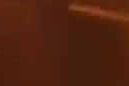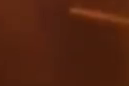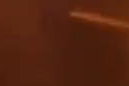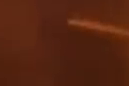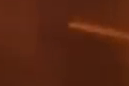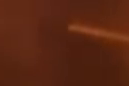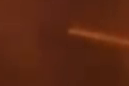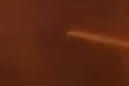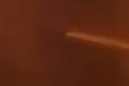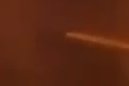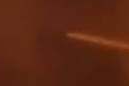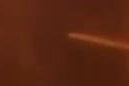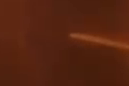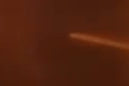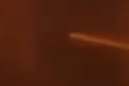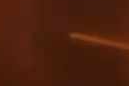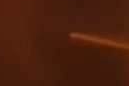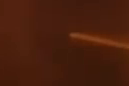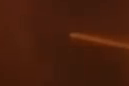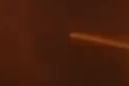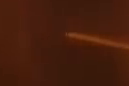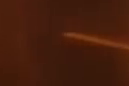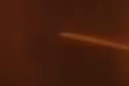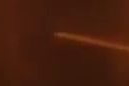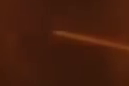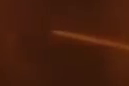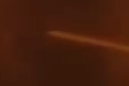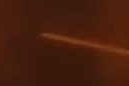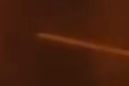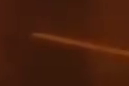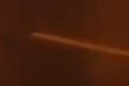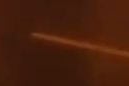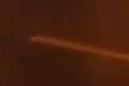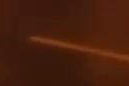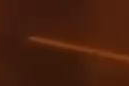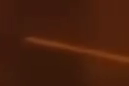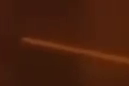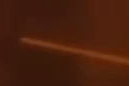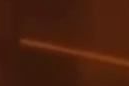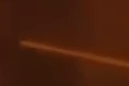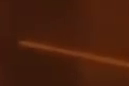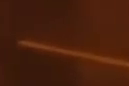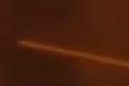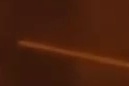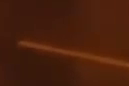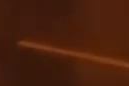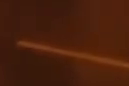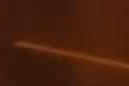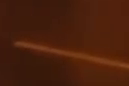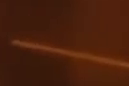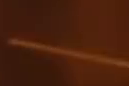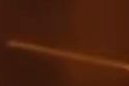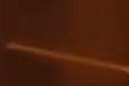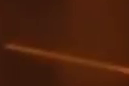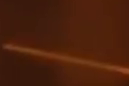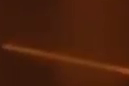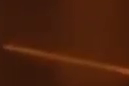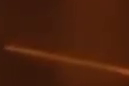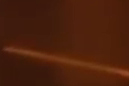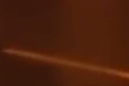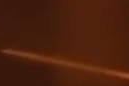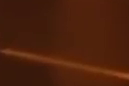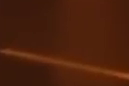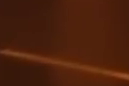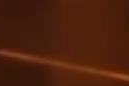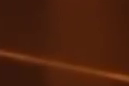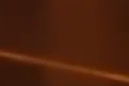impactó afuera de aquel hotel. Aún quedaron ahí algunas partes, accesorios